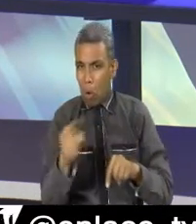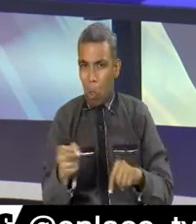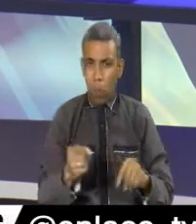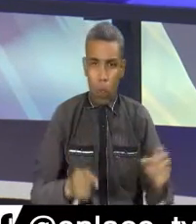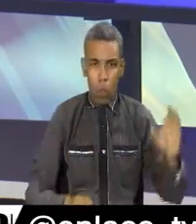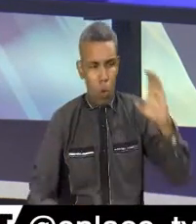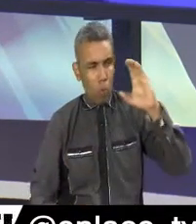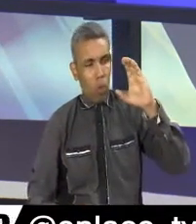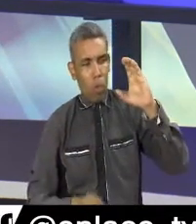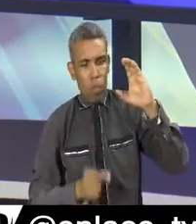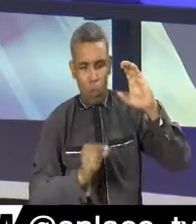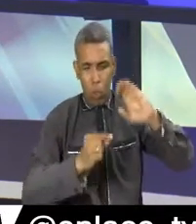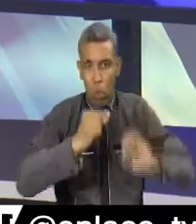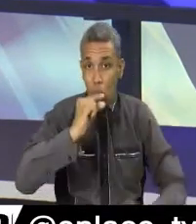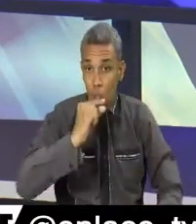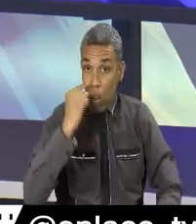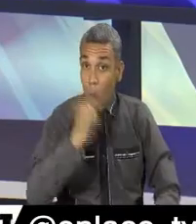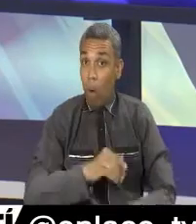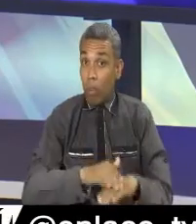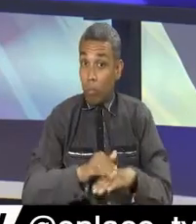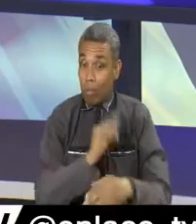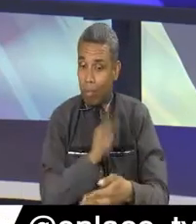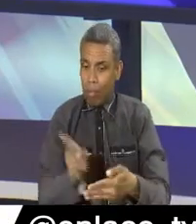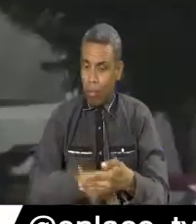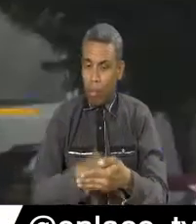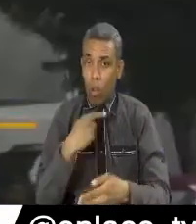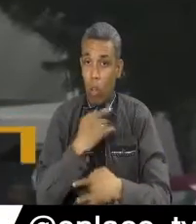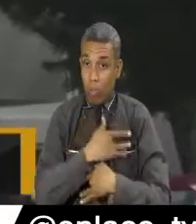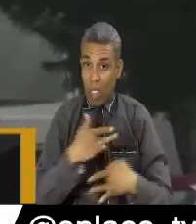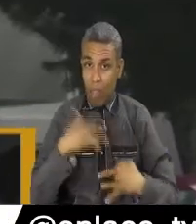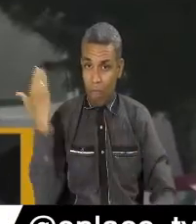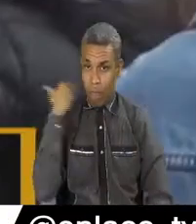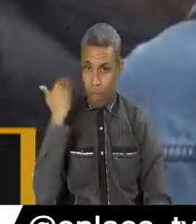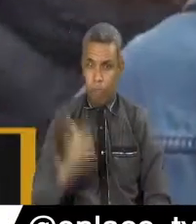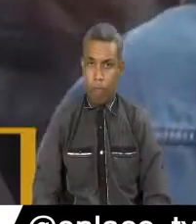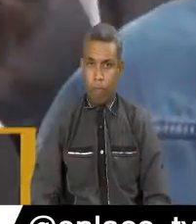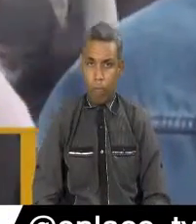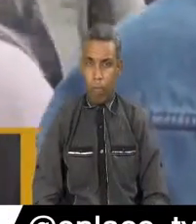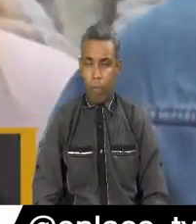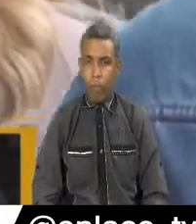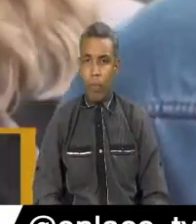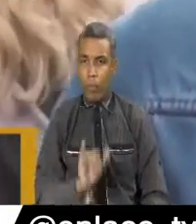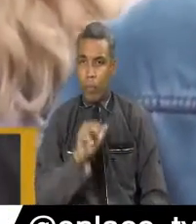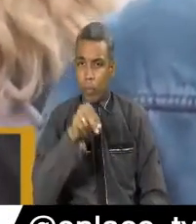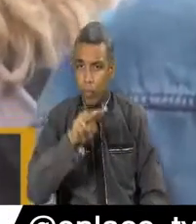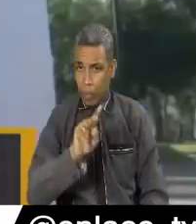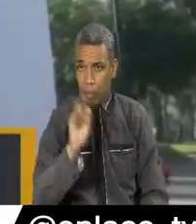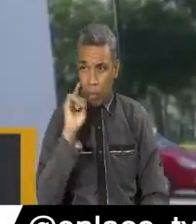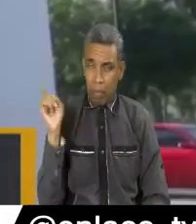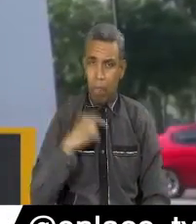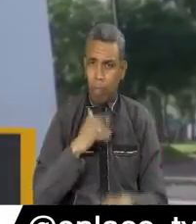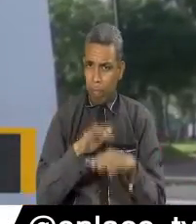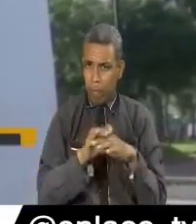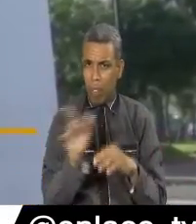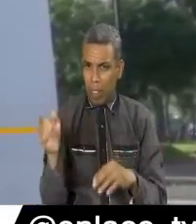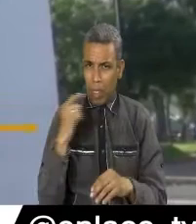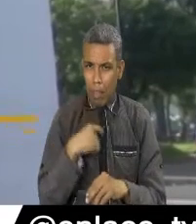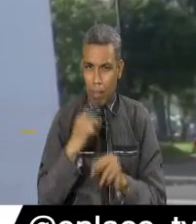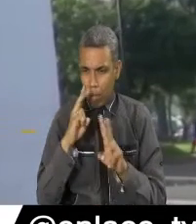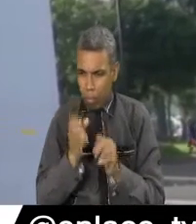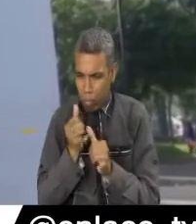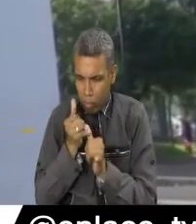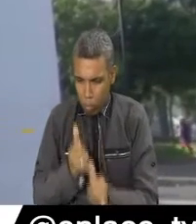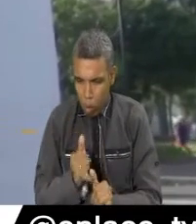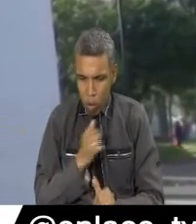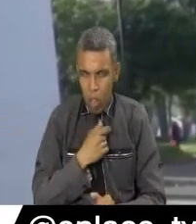en el municipio, un riesgo para la comunidad. La declaración de riesgo por parte del Instituto de Vigilancia de Medicamentos y Alimentos INVIMA